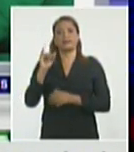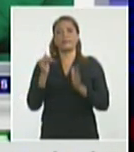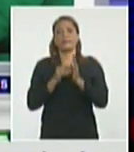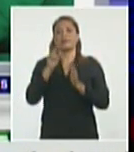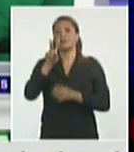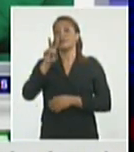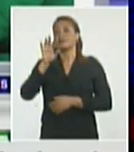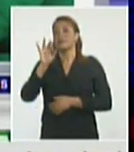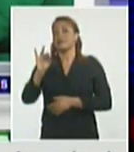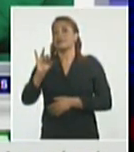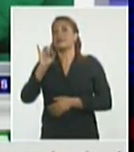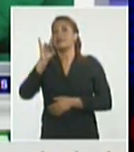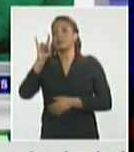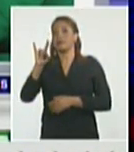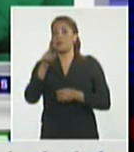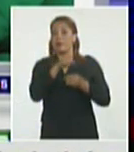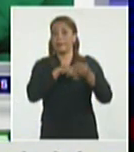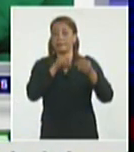1.279,